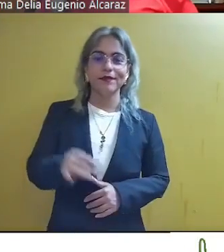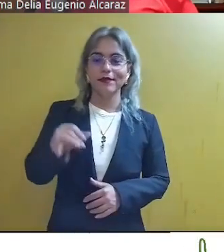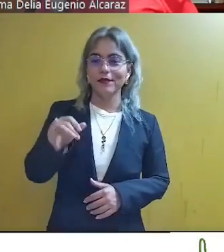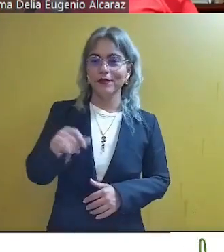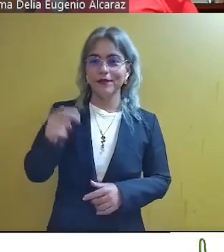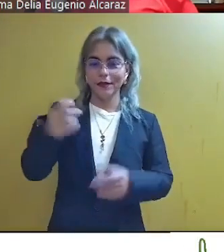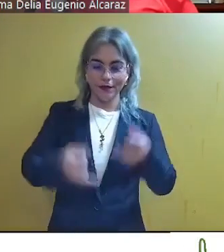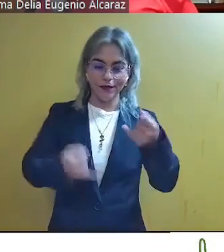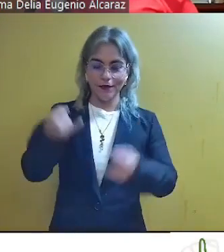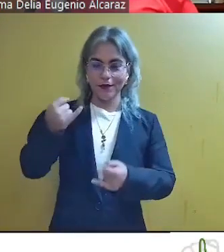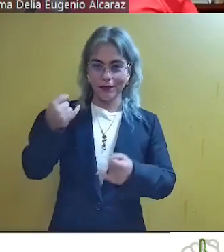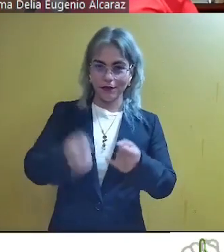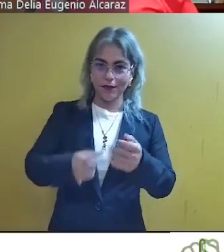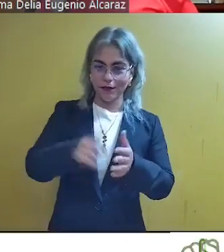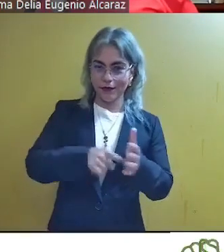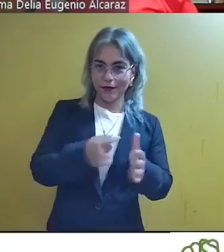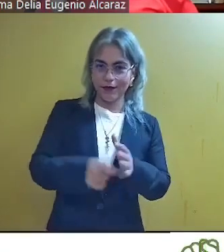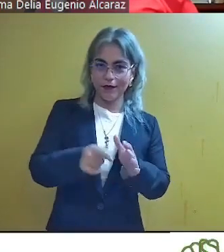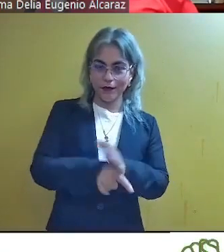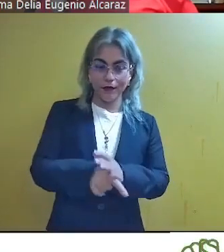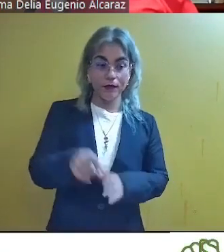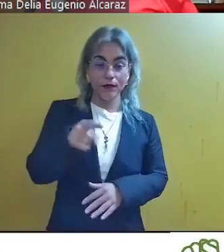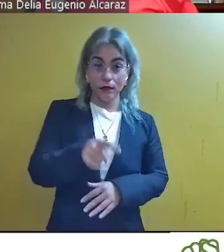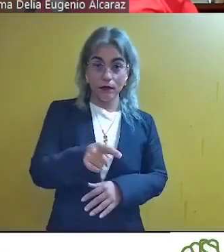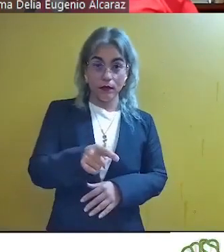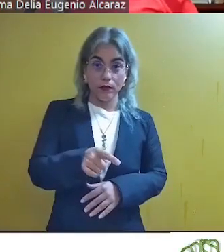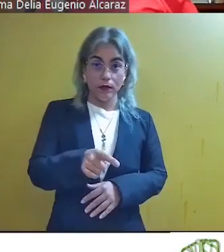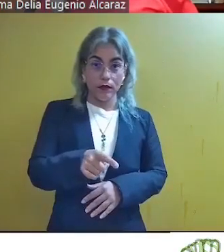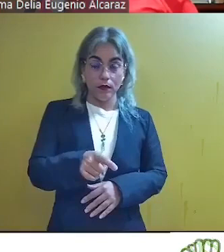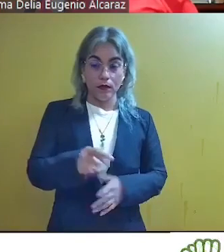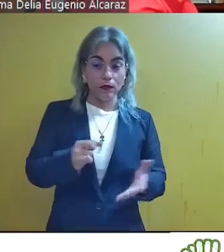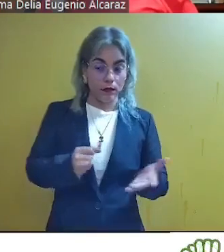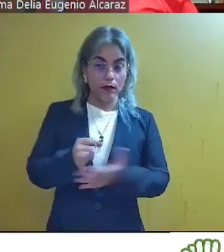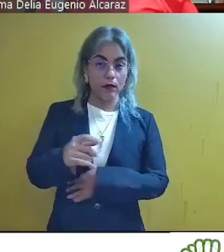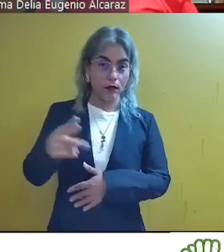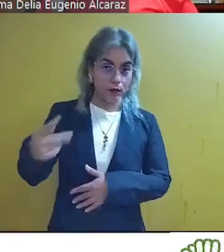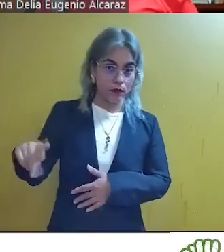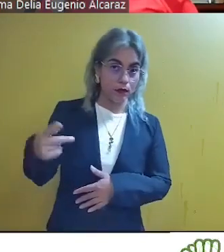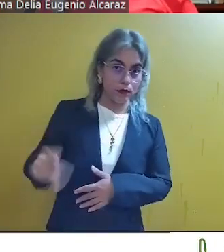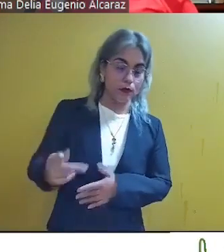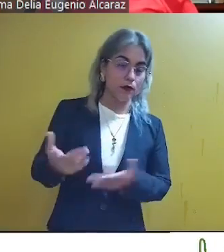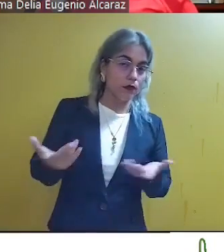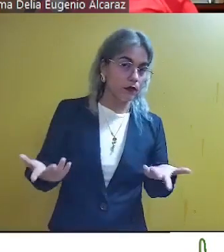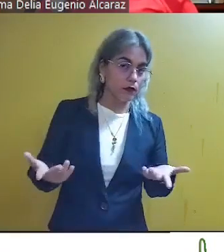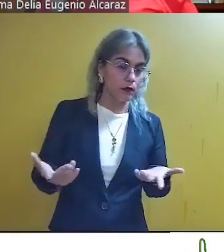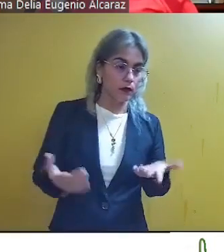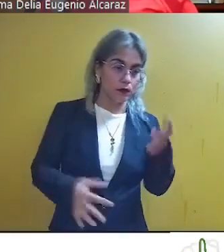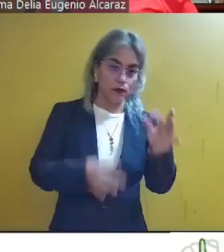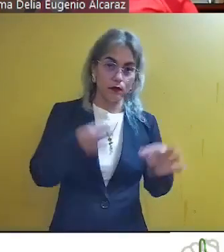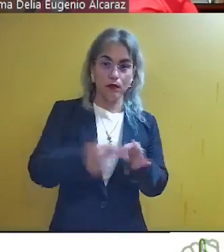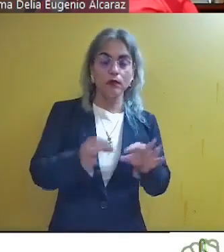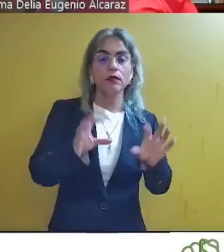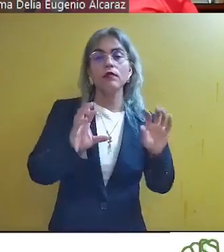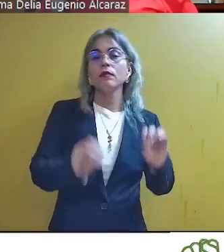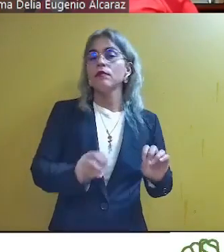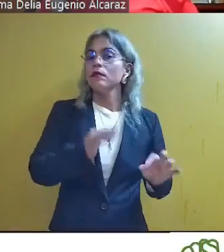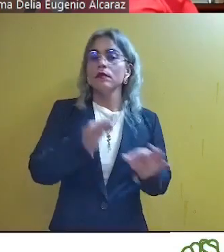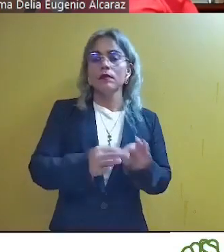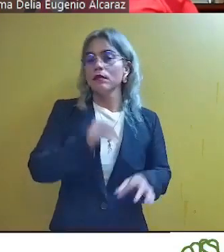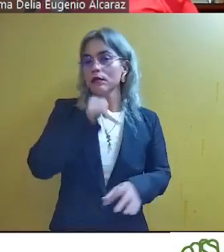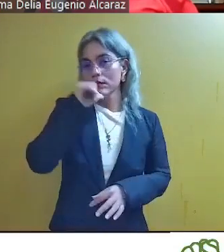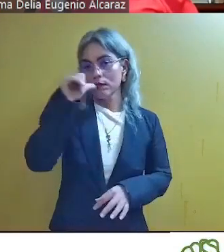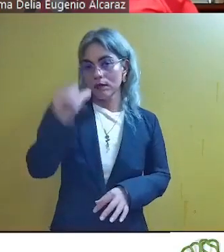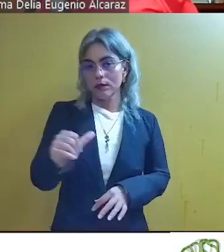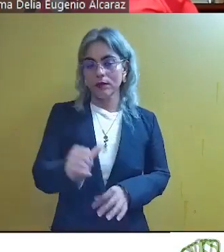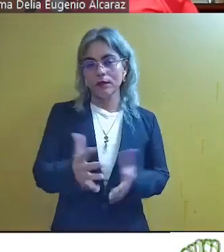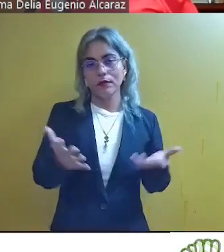implica que dicha comisión se encuentre impedida para determinar lo concerniente al cumplimiento o incumplimiento de sus resoluciones, lo anterior